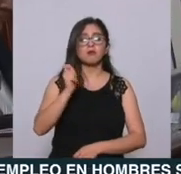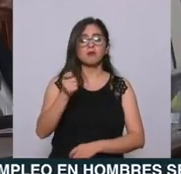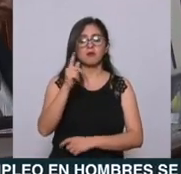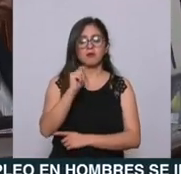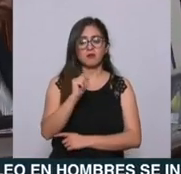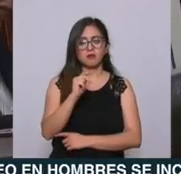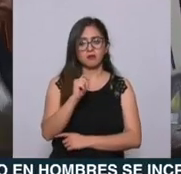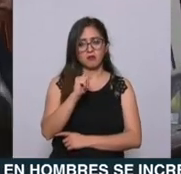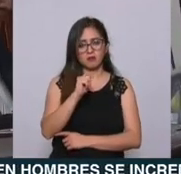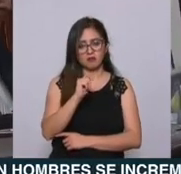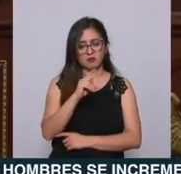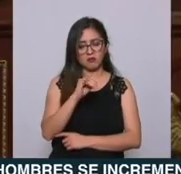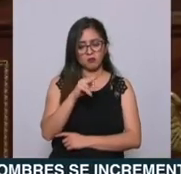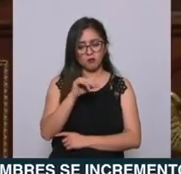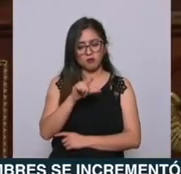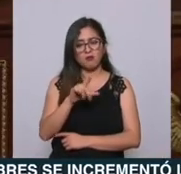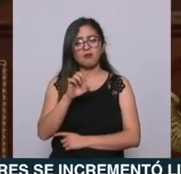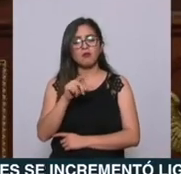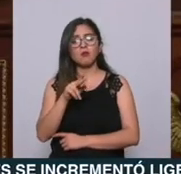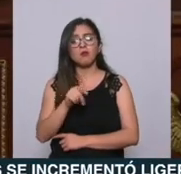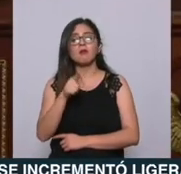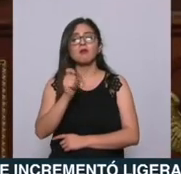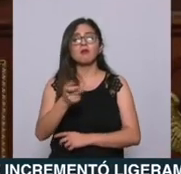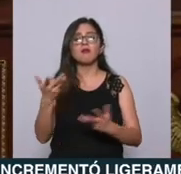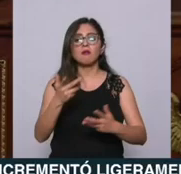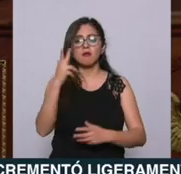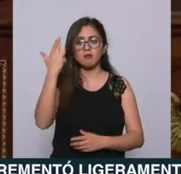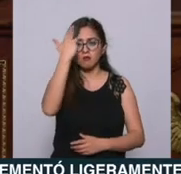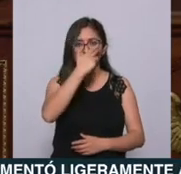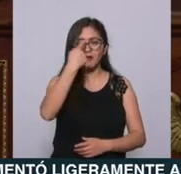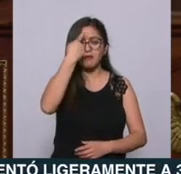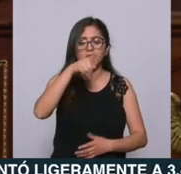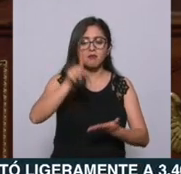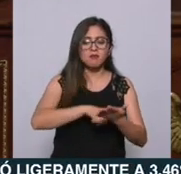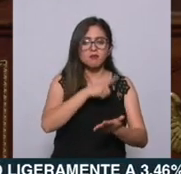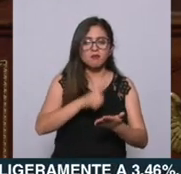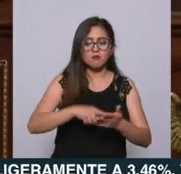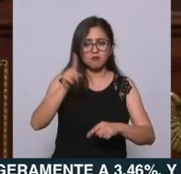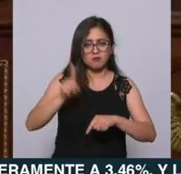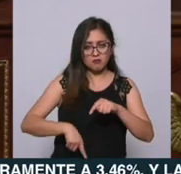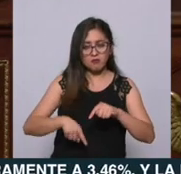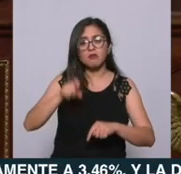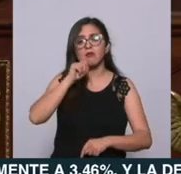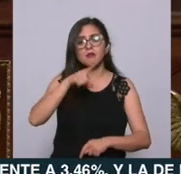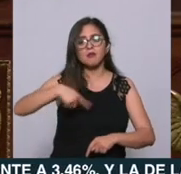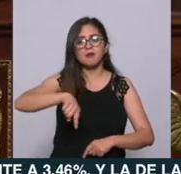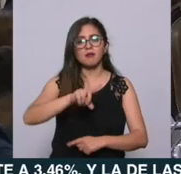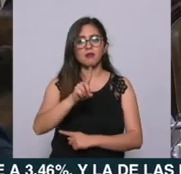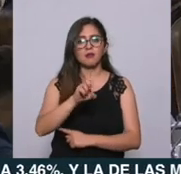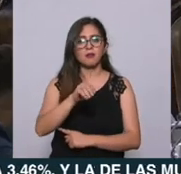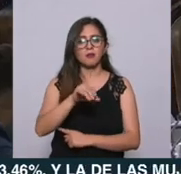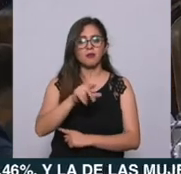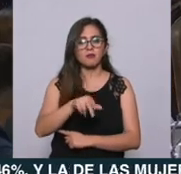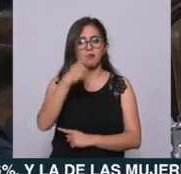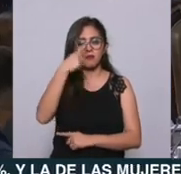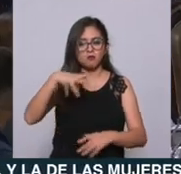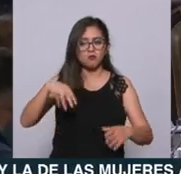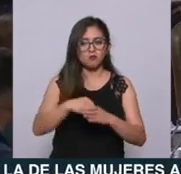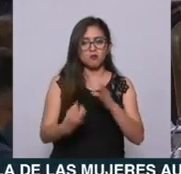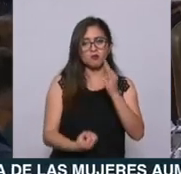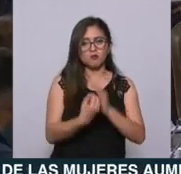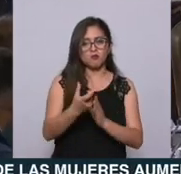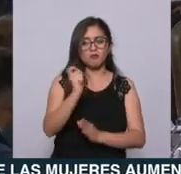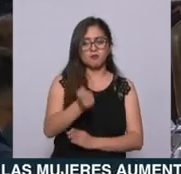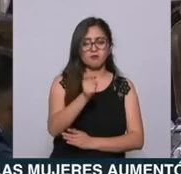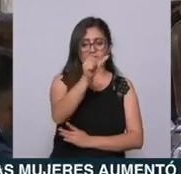Electoral sea competente para conocer de las impugnaciones. Por lo que hace a los mecanismos de democracia participativa, se incorporan las nuevas figuras